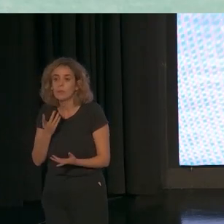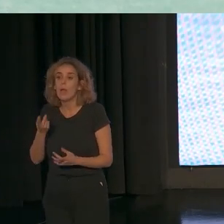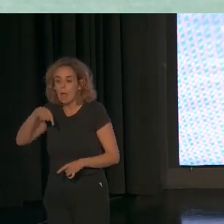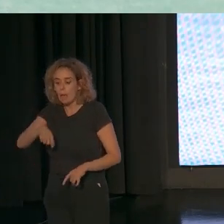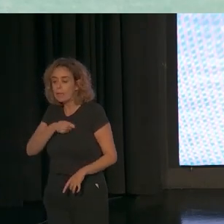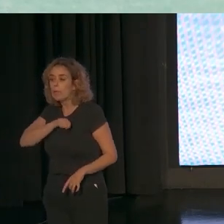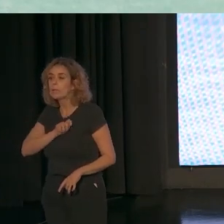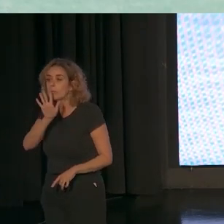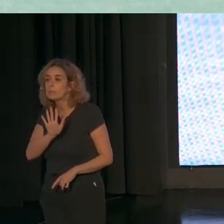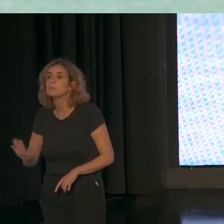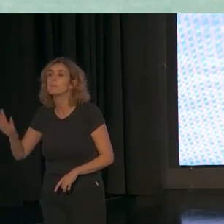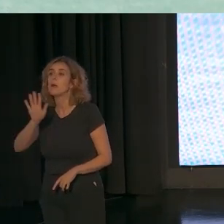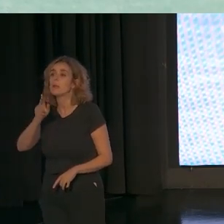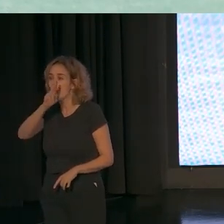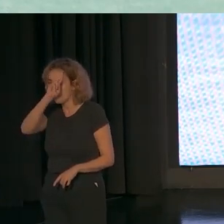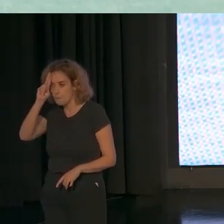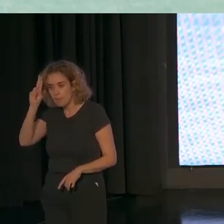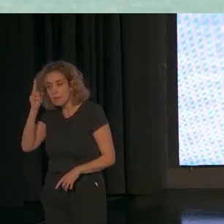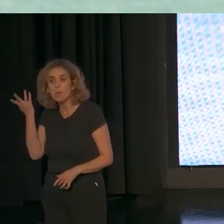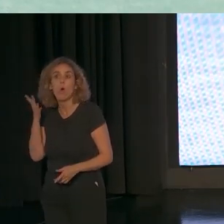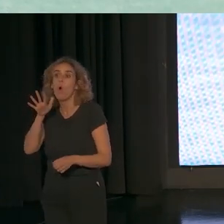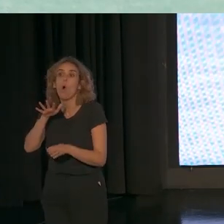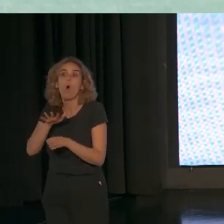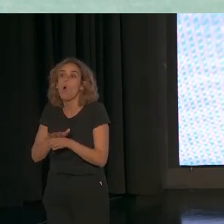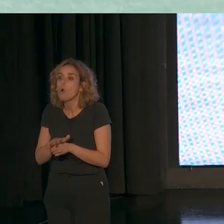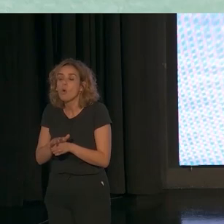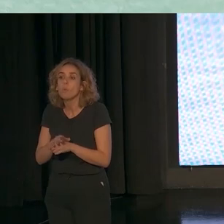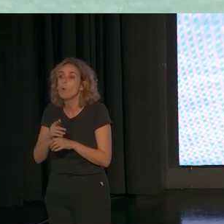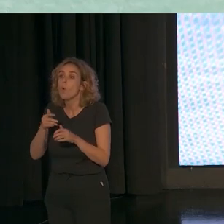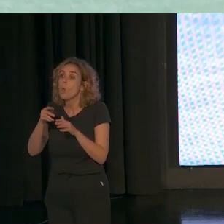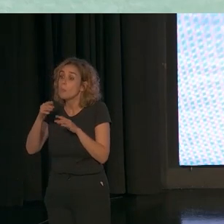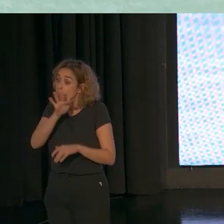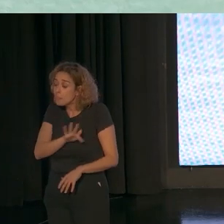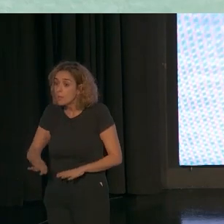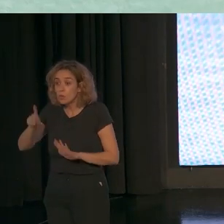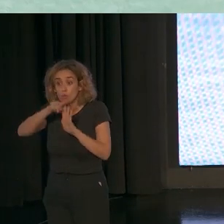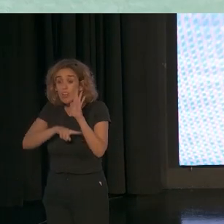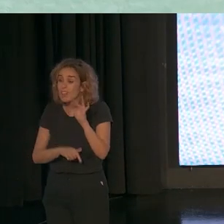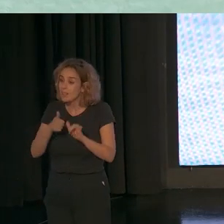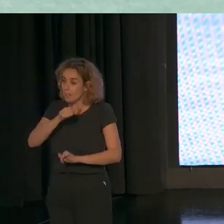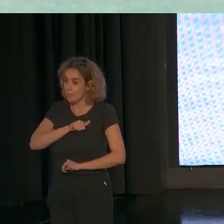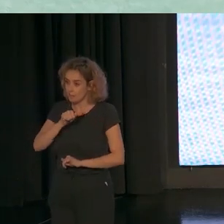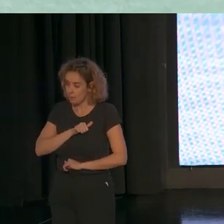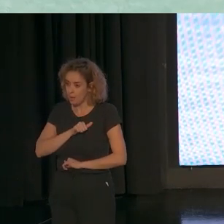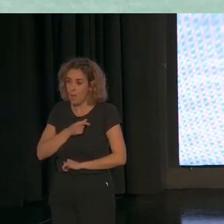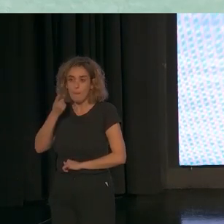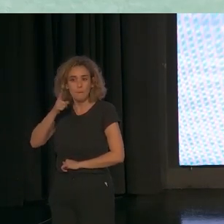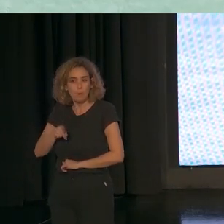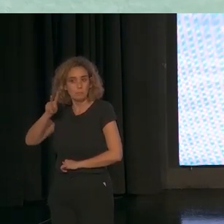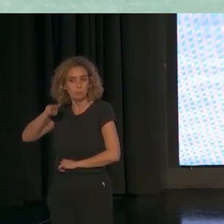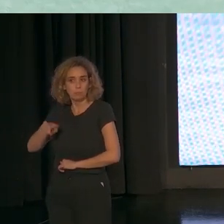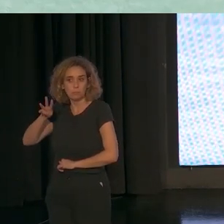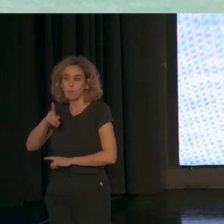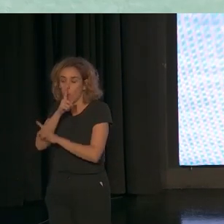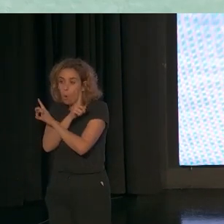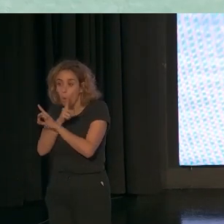España tenemos o en Madrid o en cualquier comunidad tenemos niños en listas de espera que pasan meses incluso más de